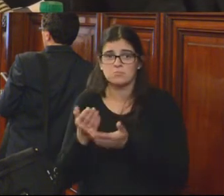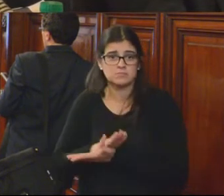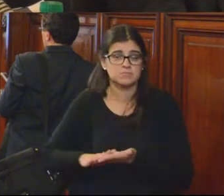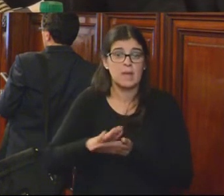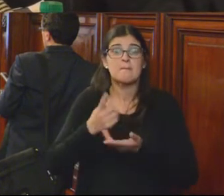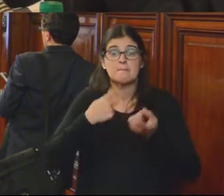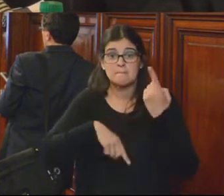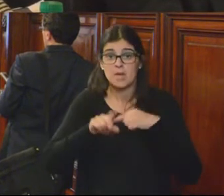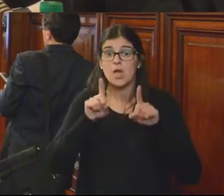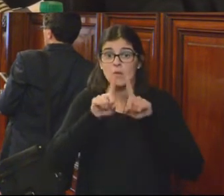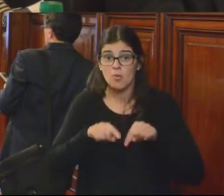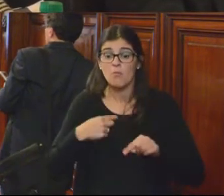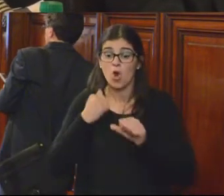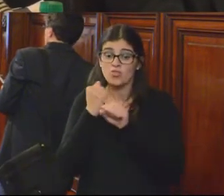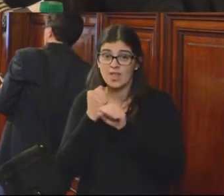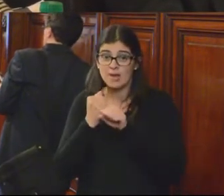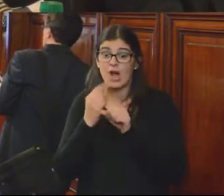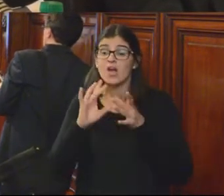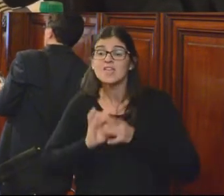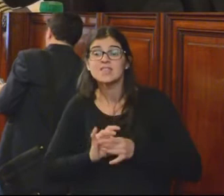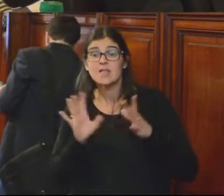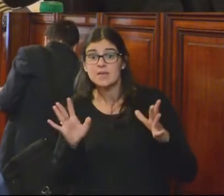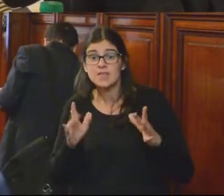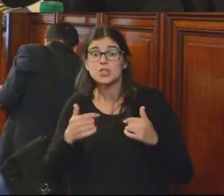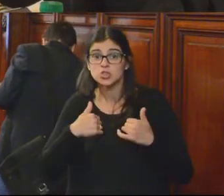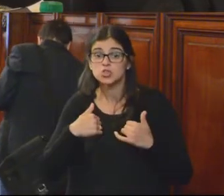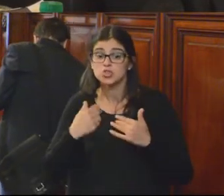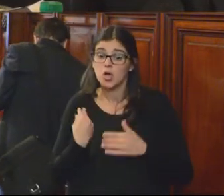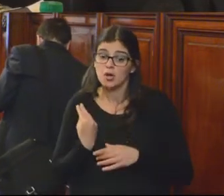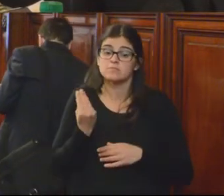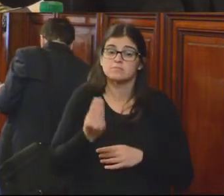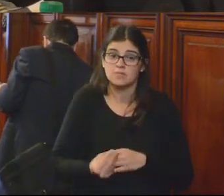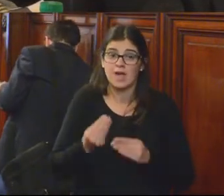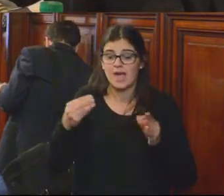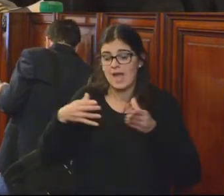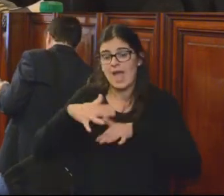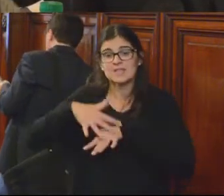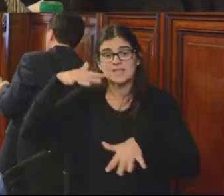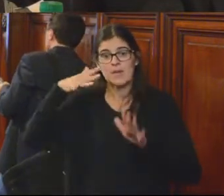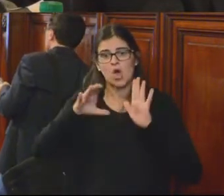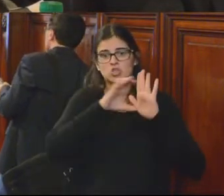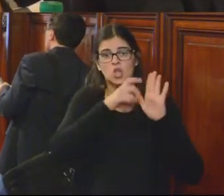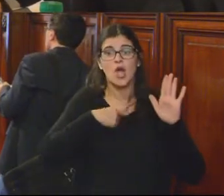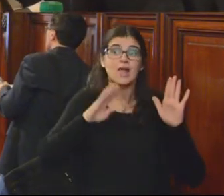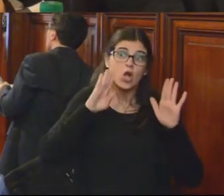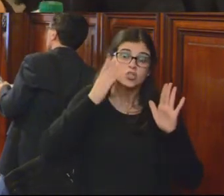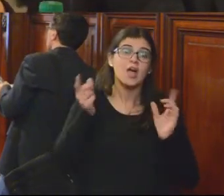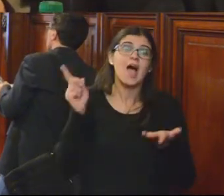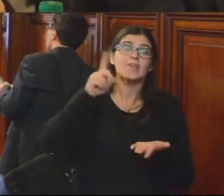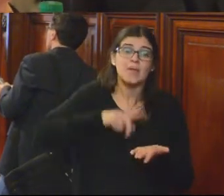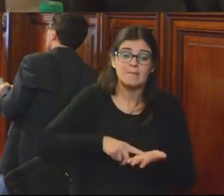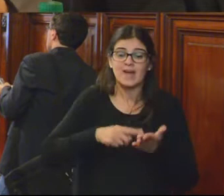sin embargo, por los trabajadores independientes, yo llegué a la Asamblea Nacional Constituyente, reconociendo además